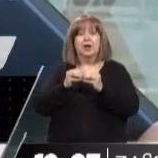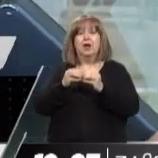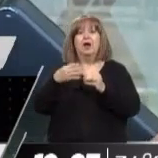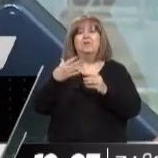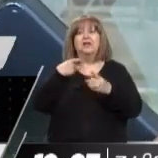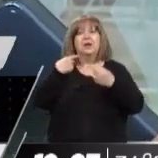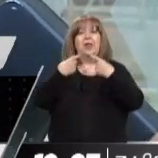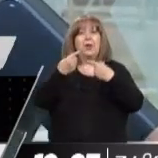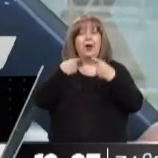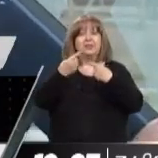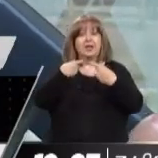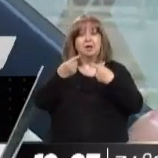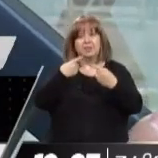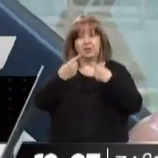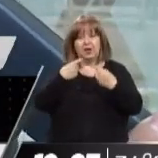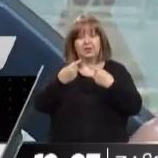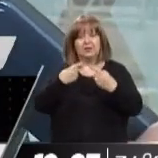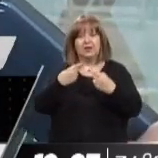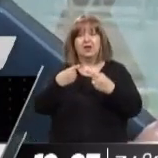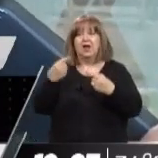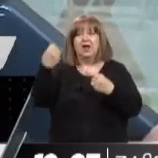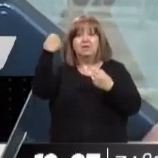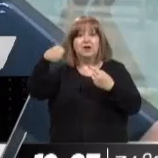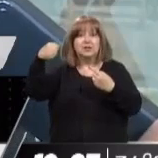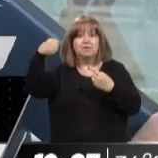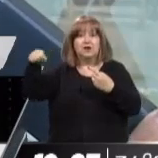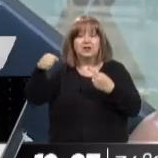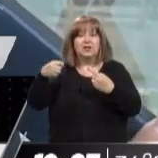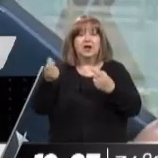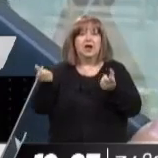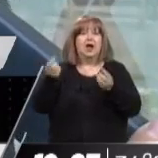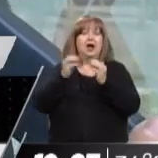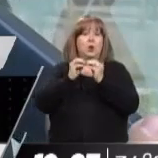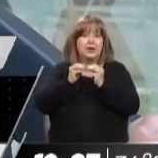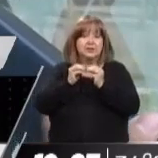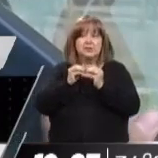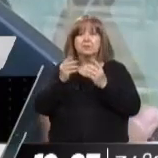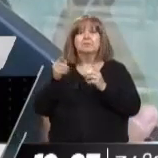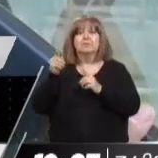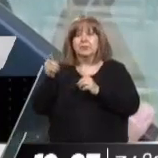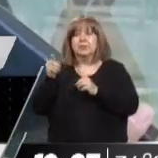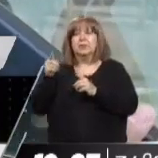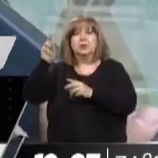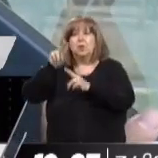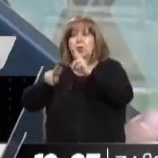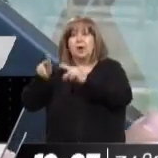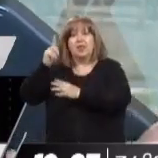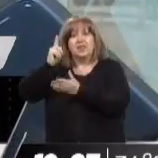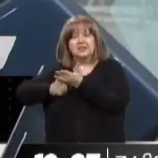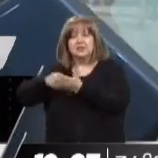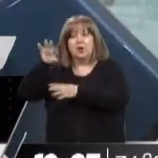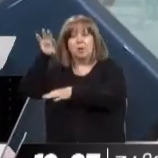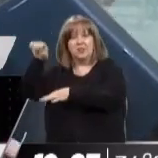debate con la audiencia de acusación y no se había presentado esta persona al juicio, razón por la cual se había ordenado la